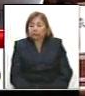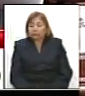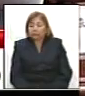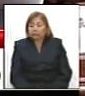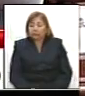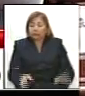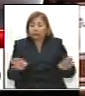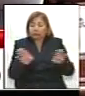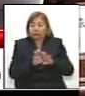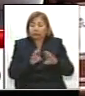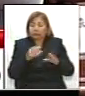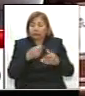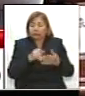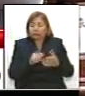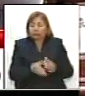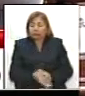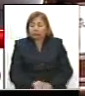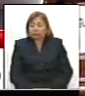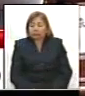Votación cerrada.